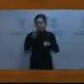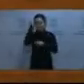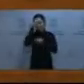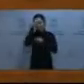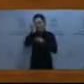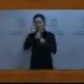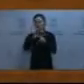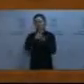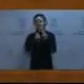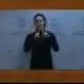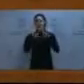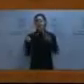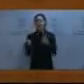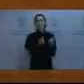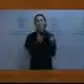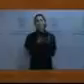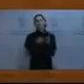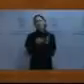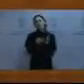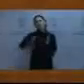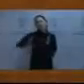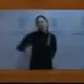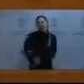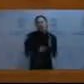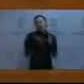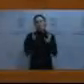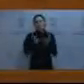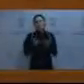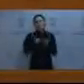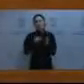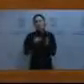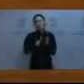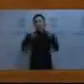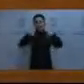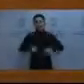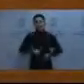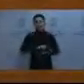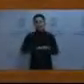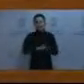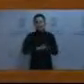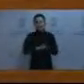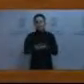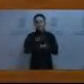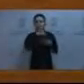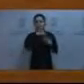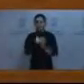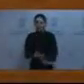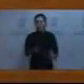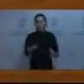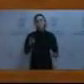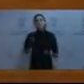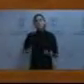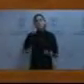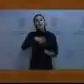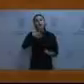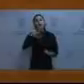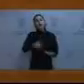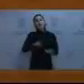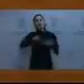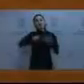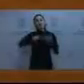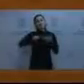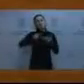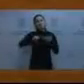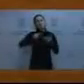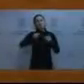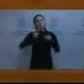asturiana necesita muchos planes. Ese es el plan que yo les traigo aquí a ustedes. Y mire, se podría tratar para muchas cosas en la cultura